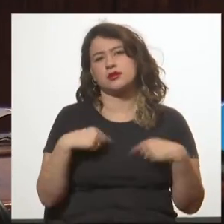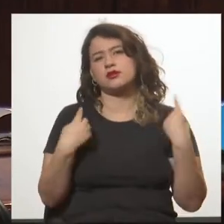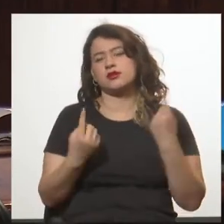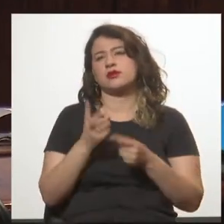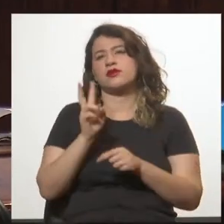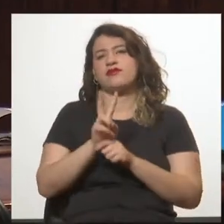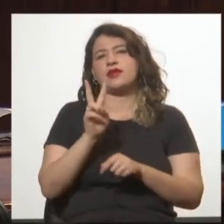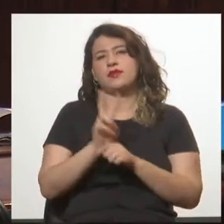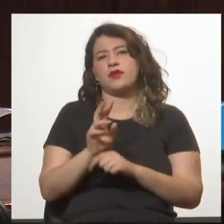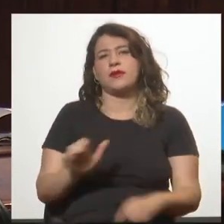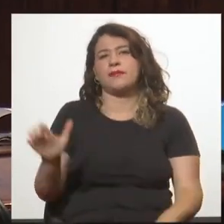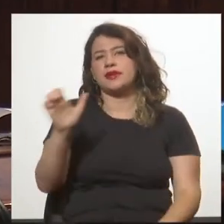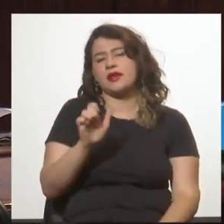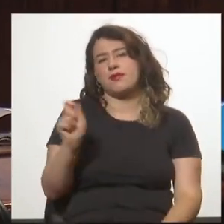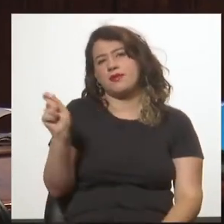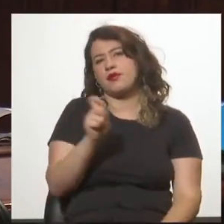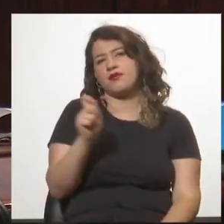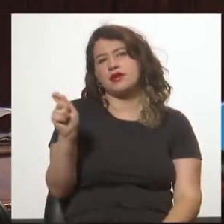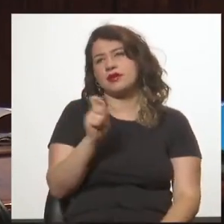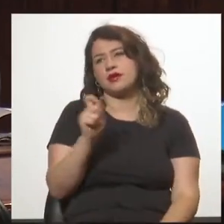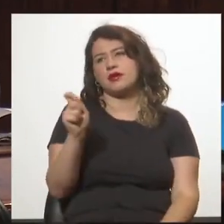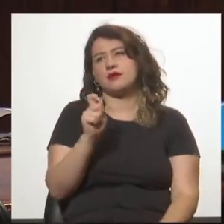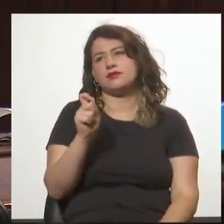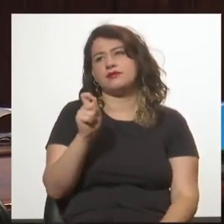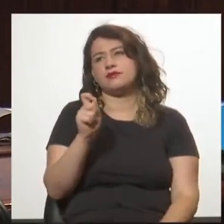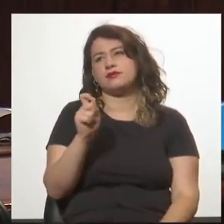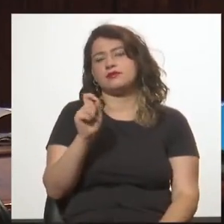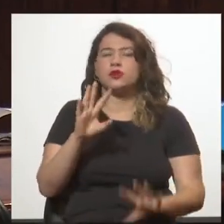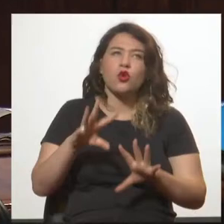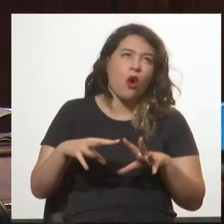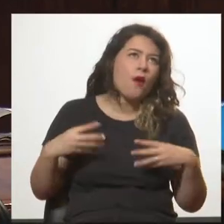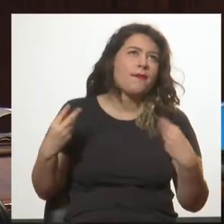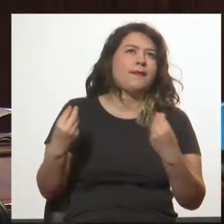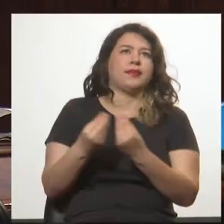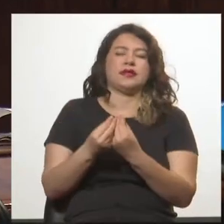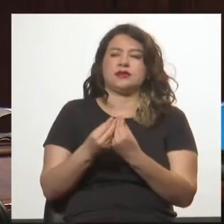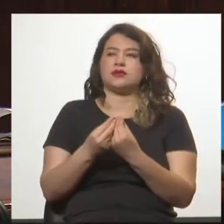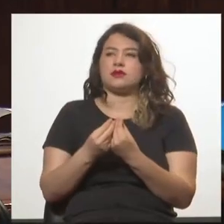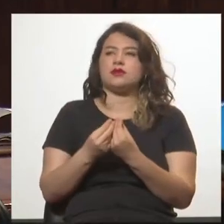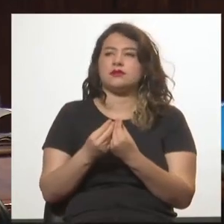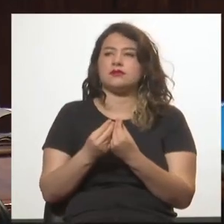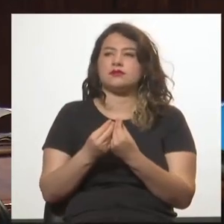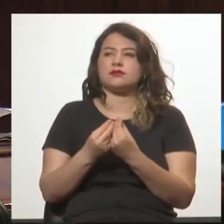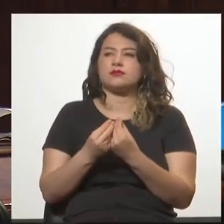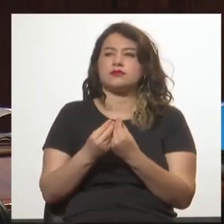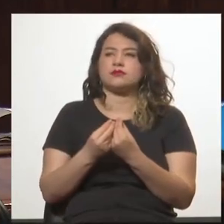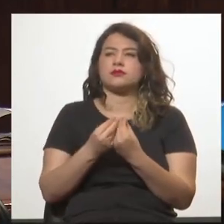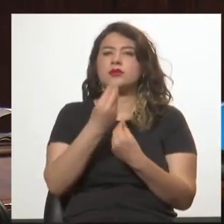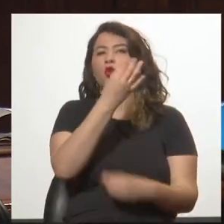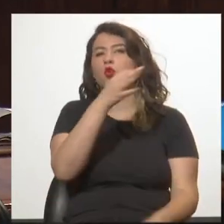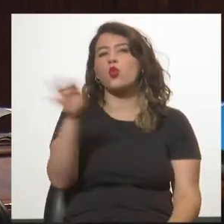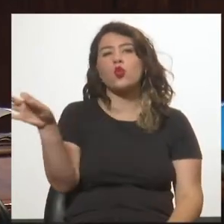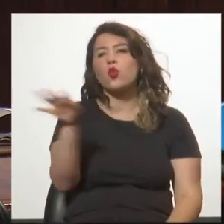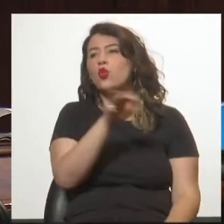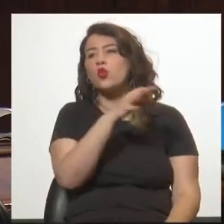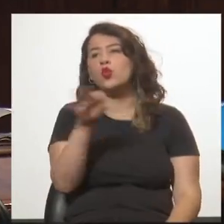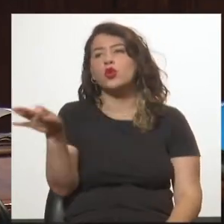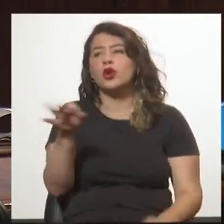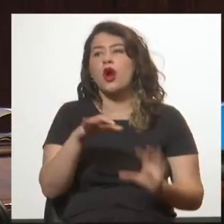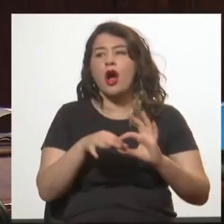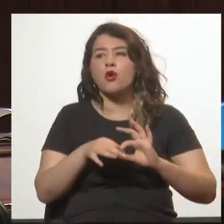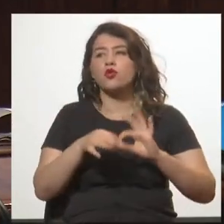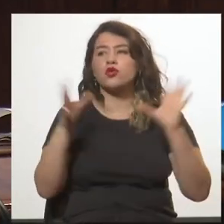públicas en su integralidad el único ente autónomo que se